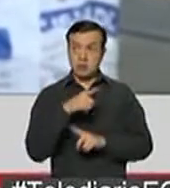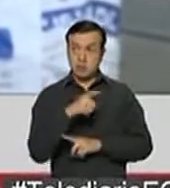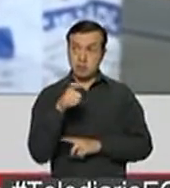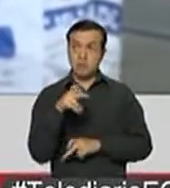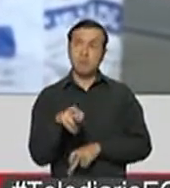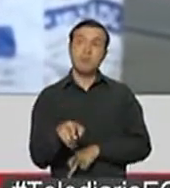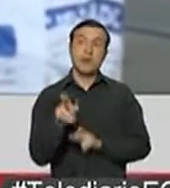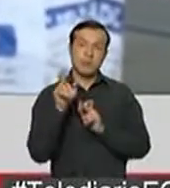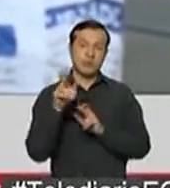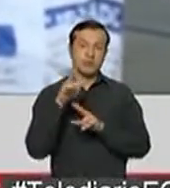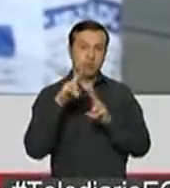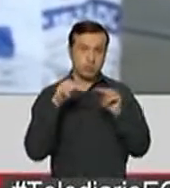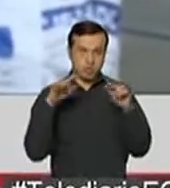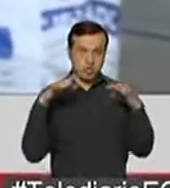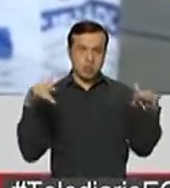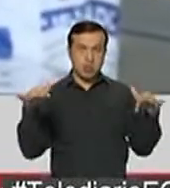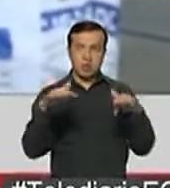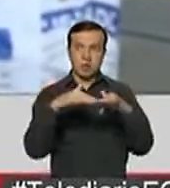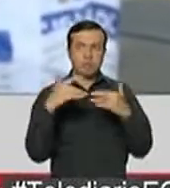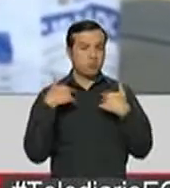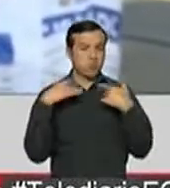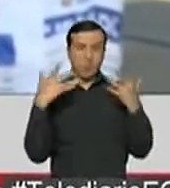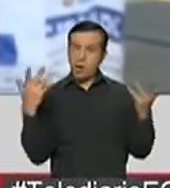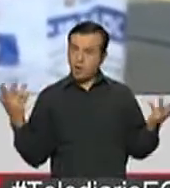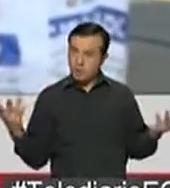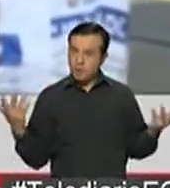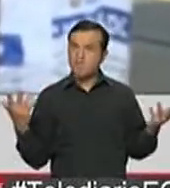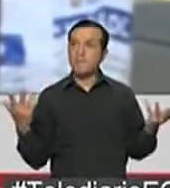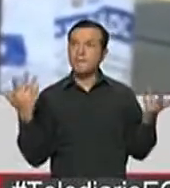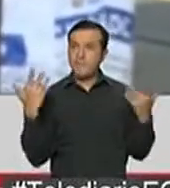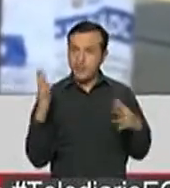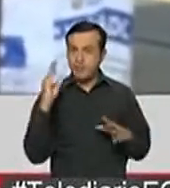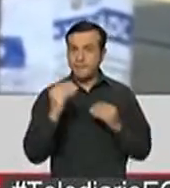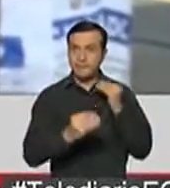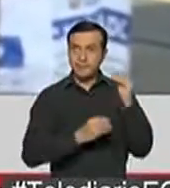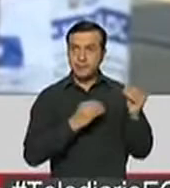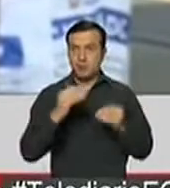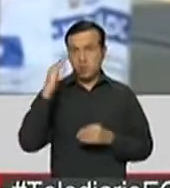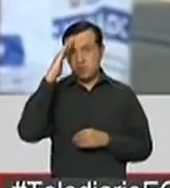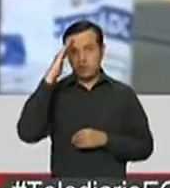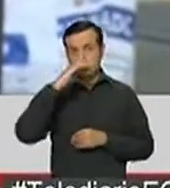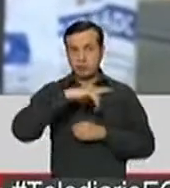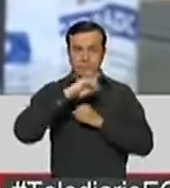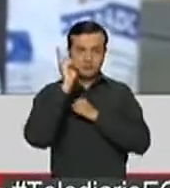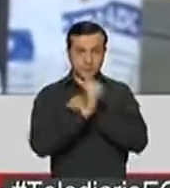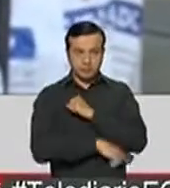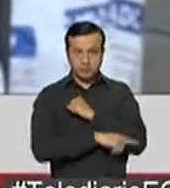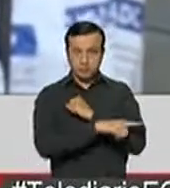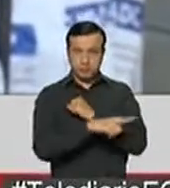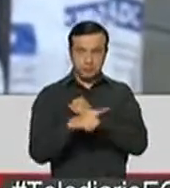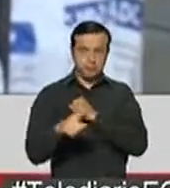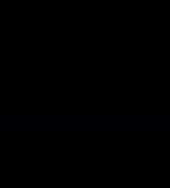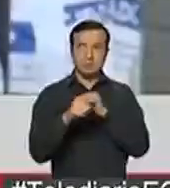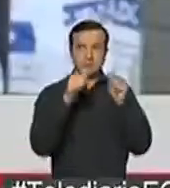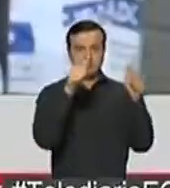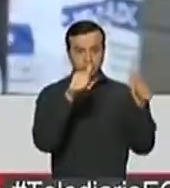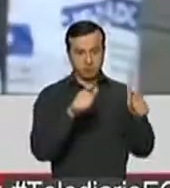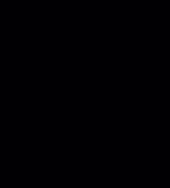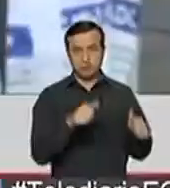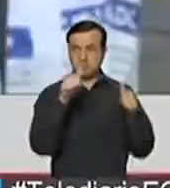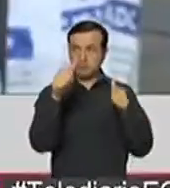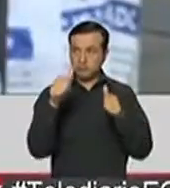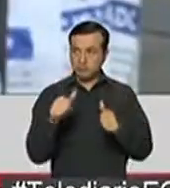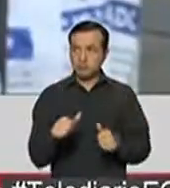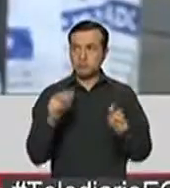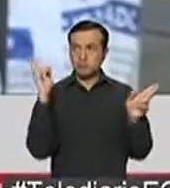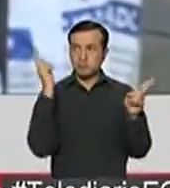este permiso ambiental y no lo disponen. En ese sentido, pues se ha procedido con la comisaría sancionadora a emitir los correspondientes sellos en